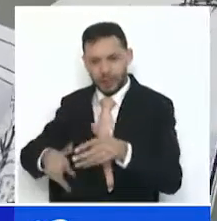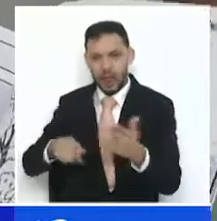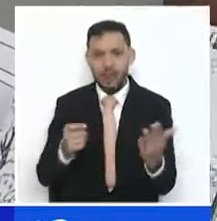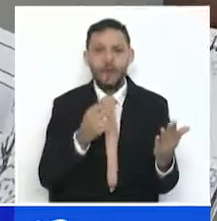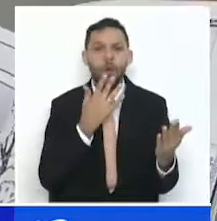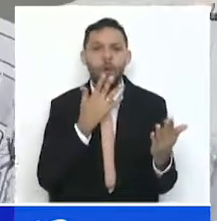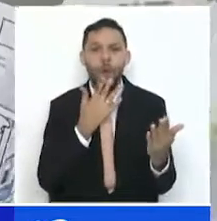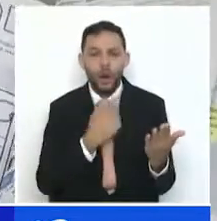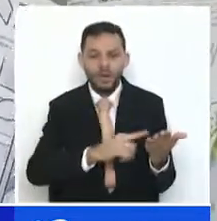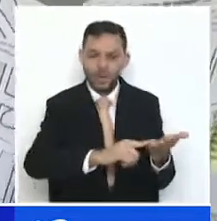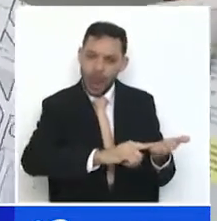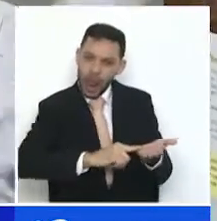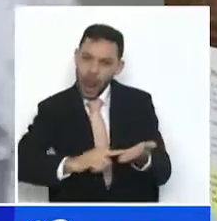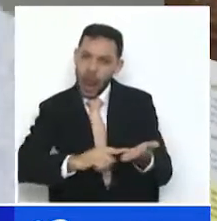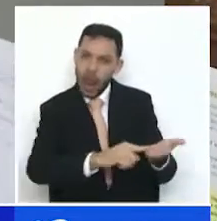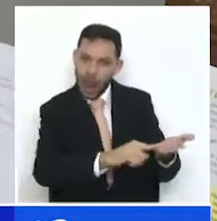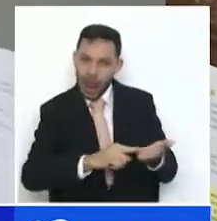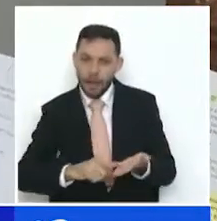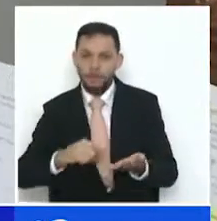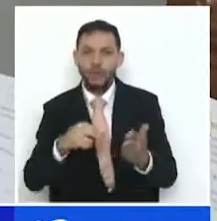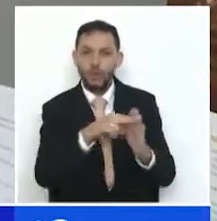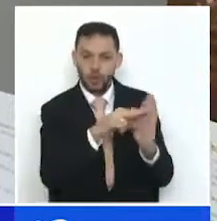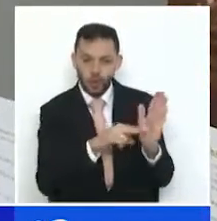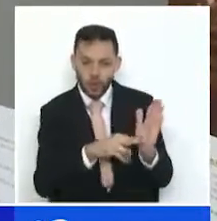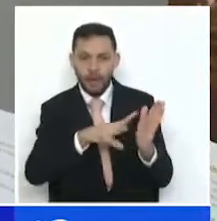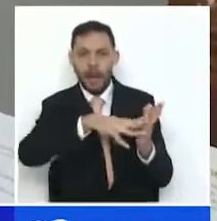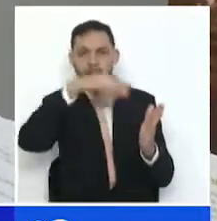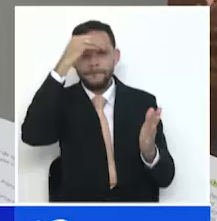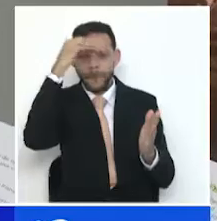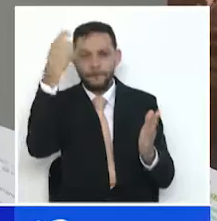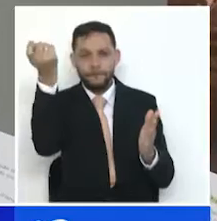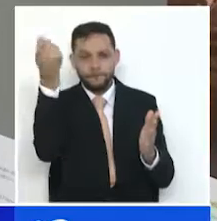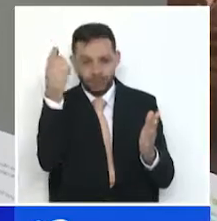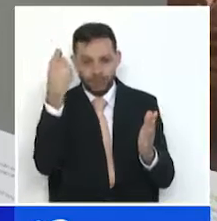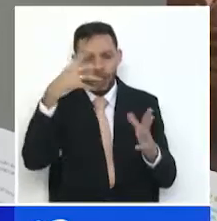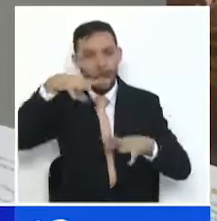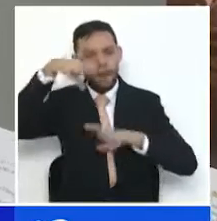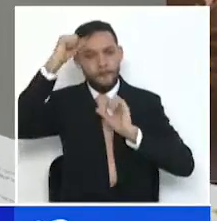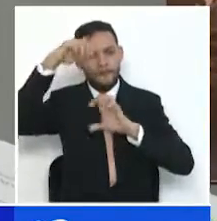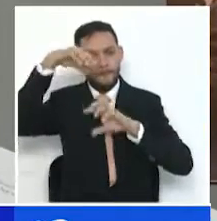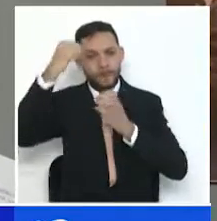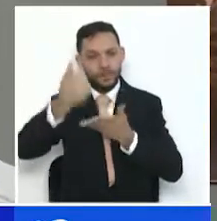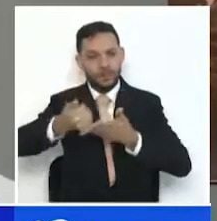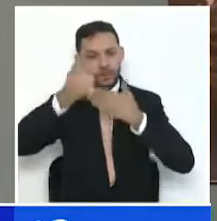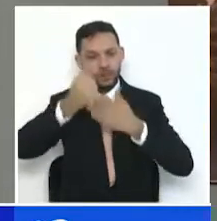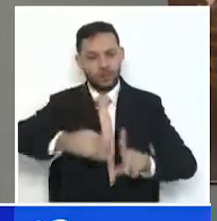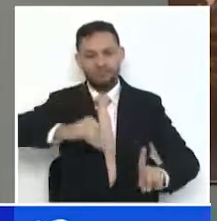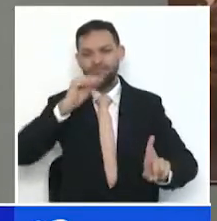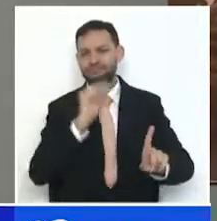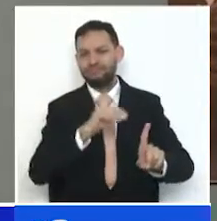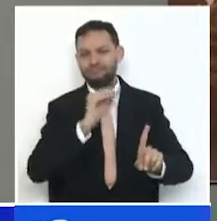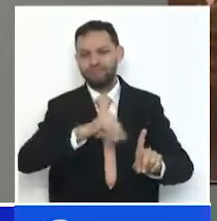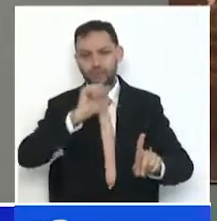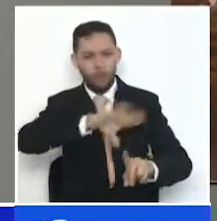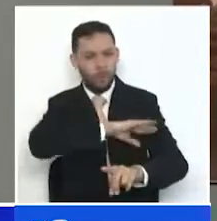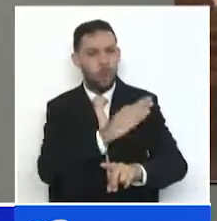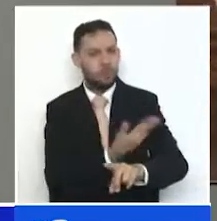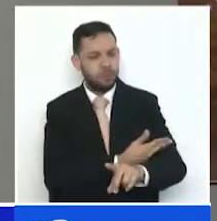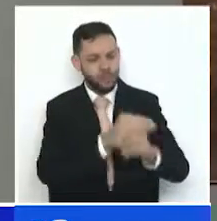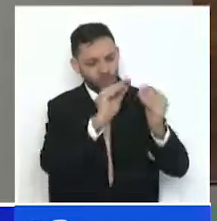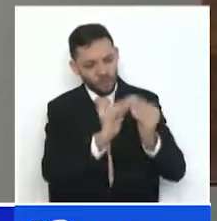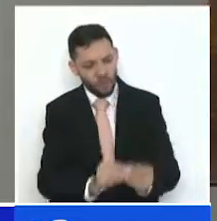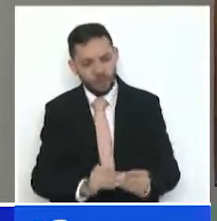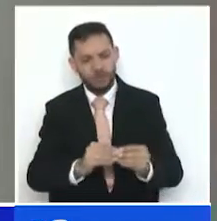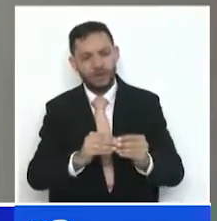van identificando las diferentes normas de tránsito. Entonces es pedagogía, educación y ahí es donde vamos a formar